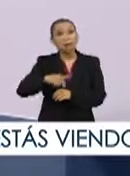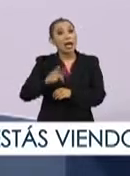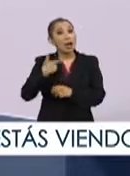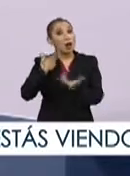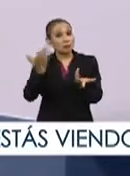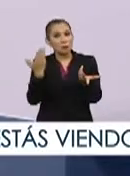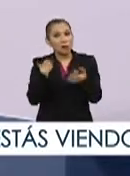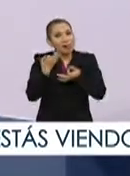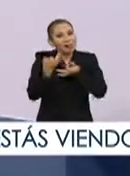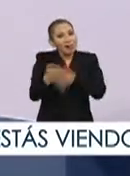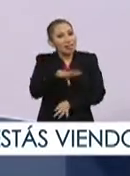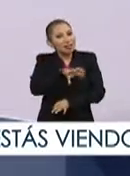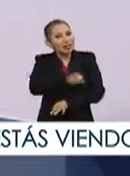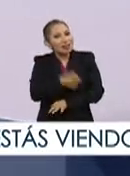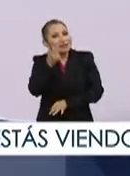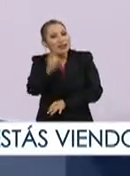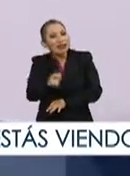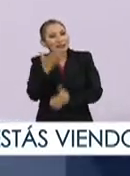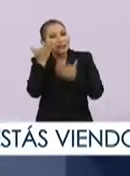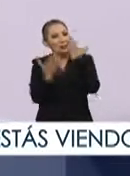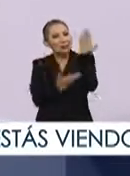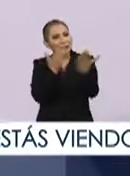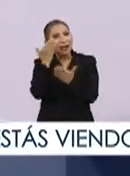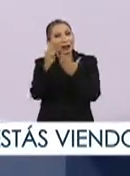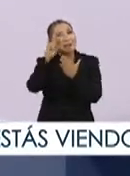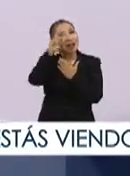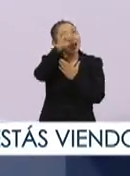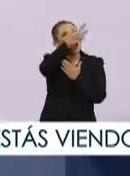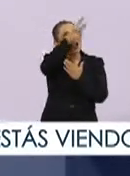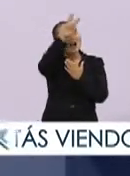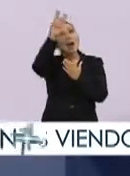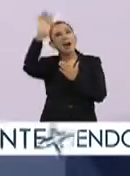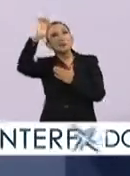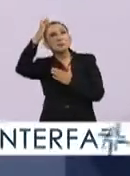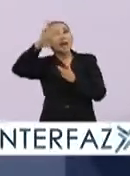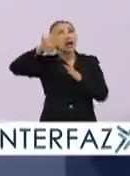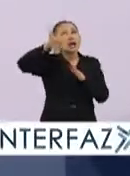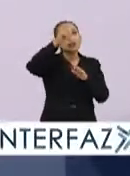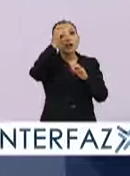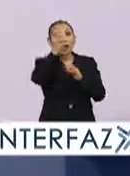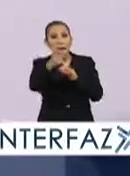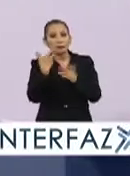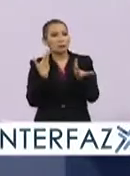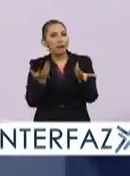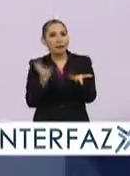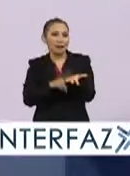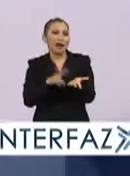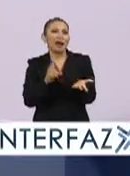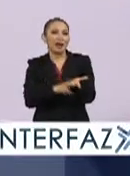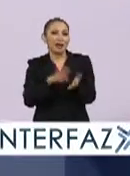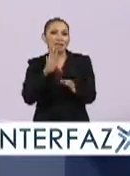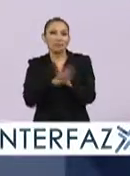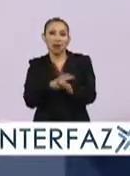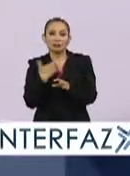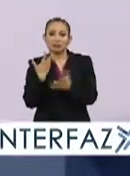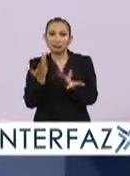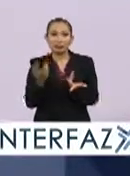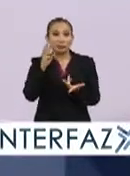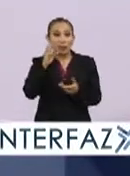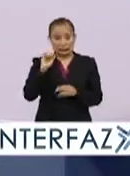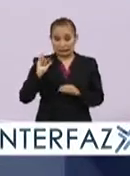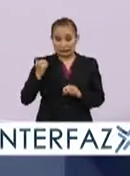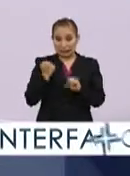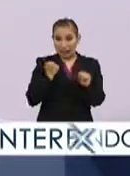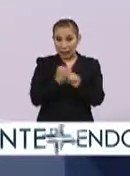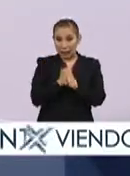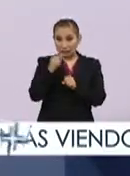de la fascinación que puede traer ser un estudioso de lo inconmensurable en el espacio, la recompensa también puede ser más mundana. En los